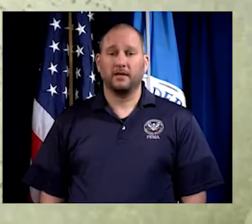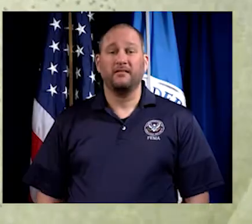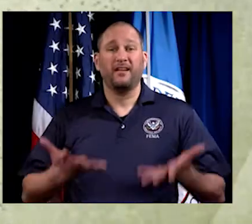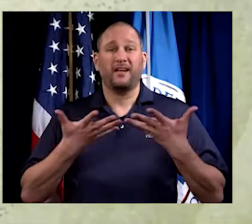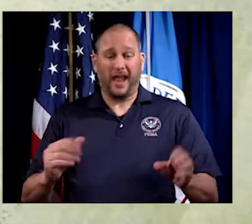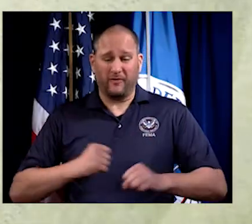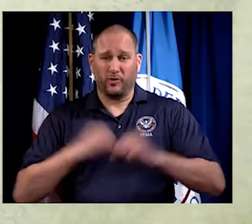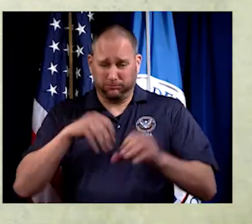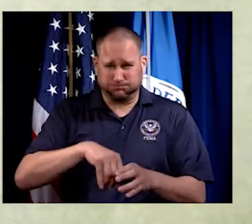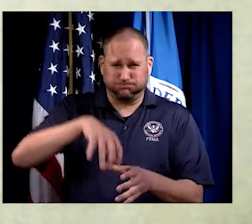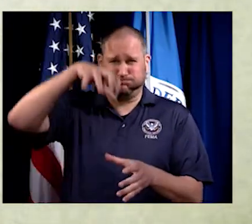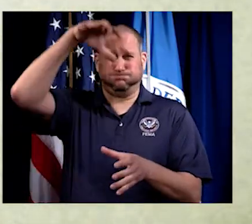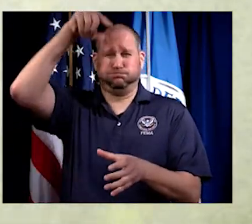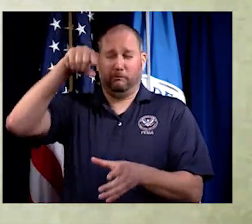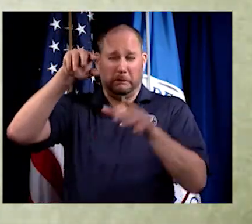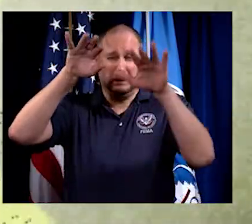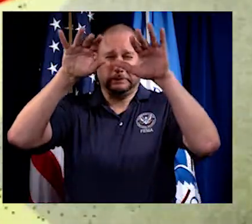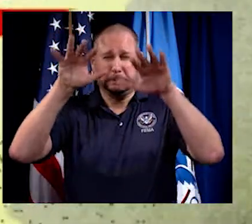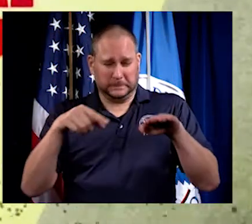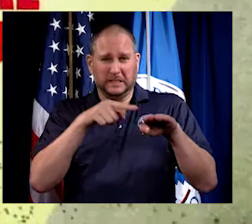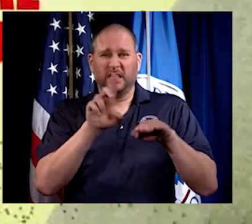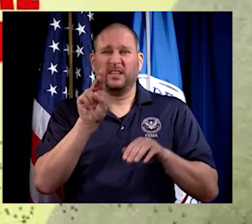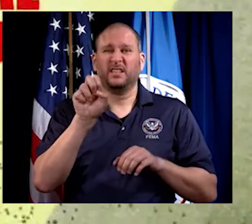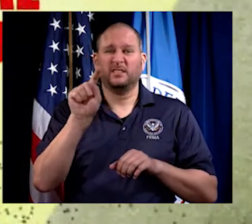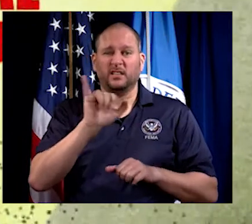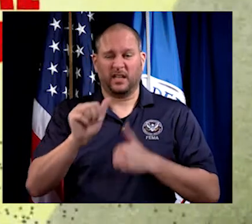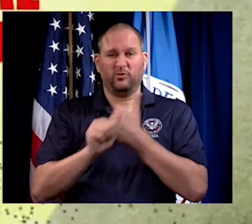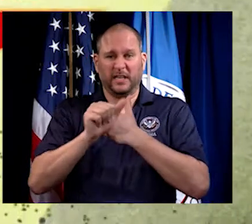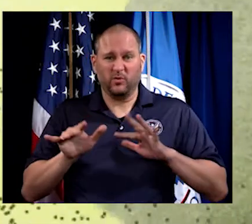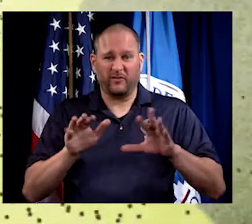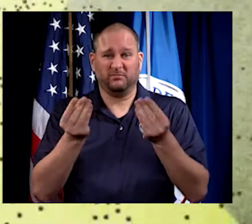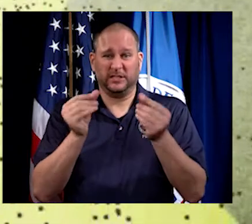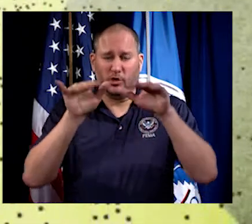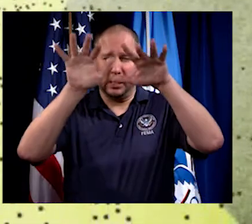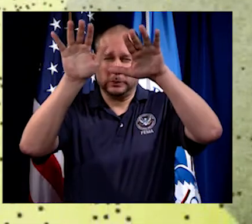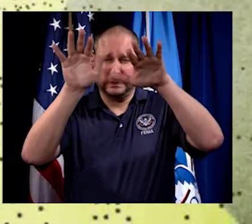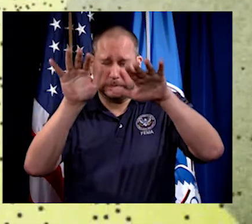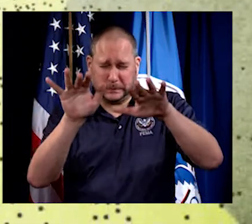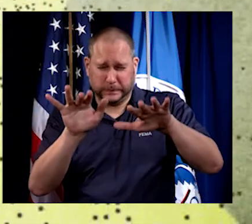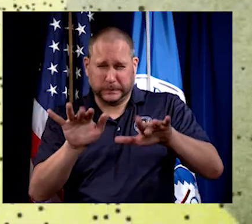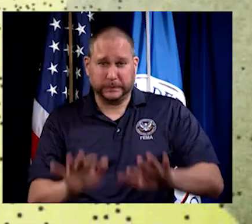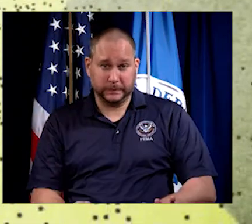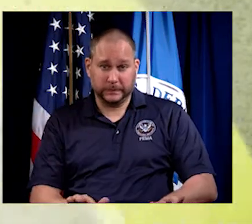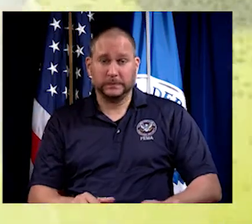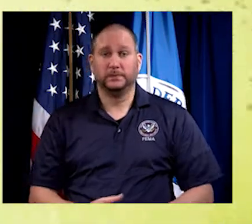una explosión nuclear produce material radiactivo parecido al polvo que viaja por el aire y cae al suelo